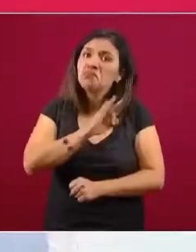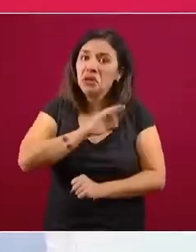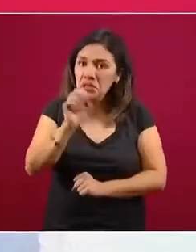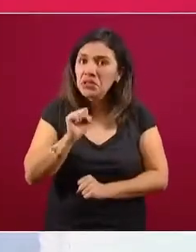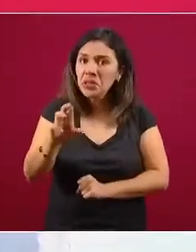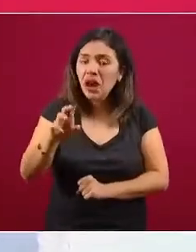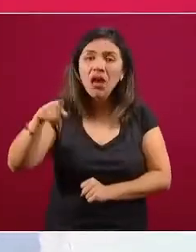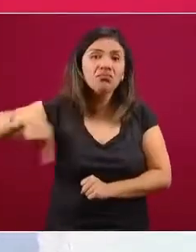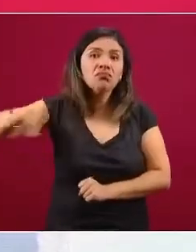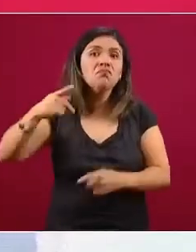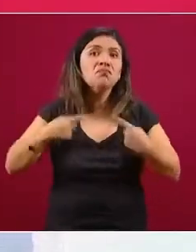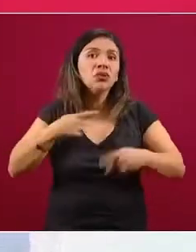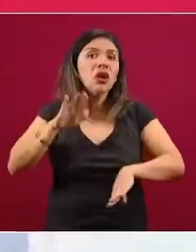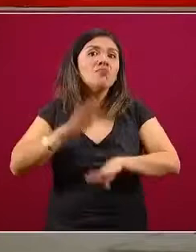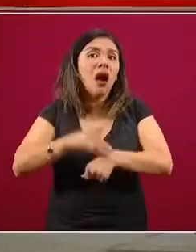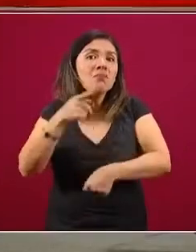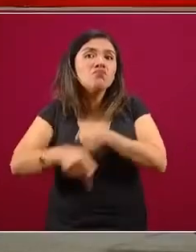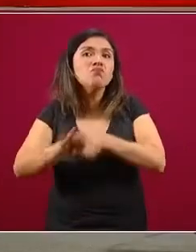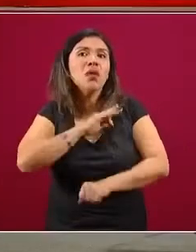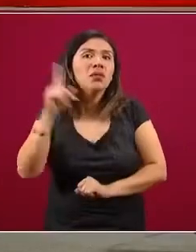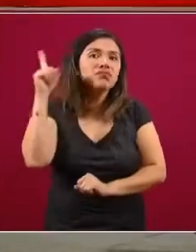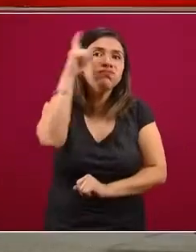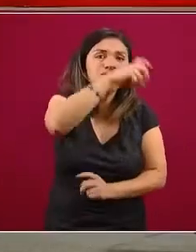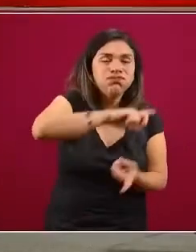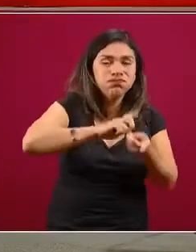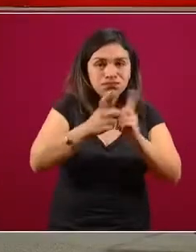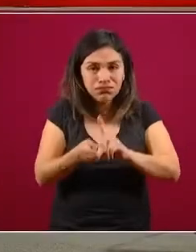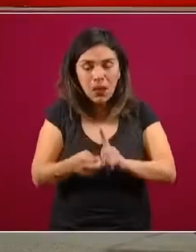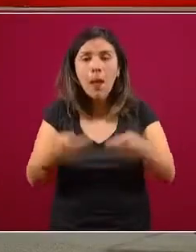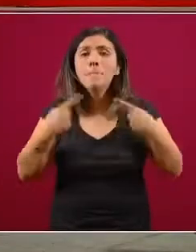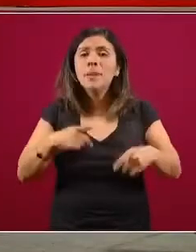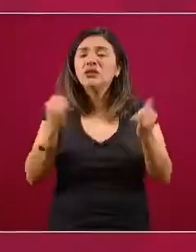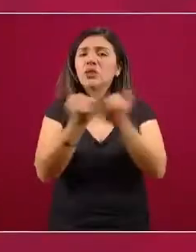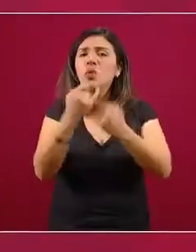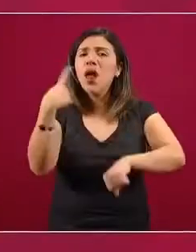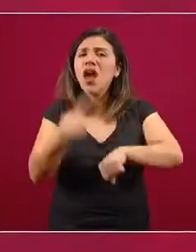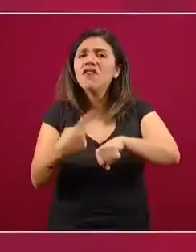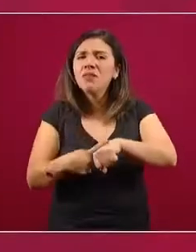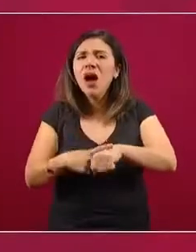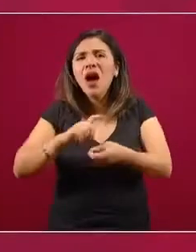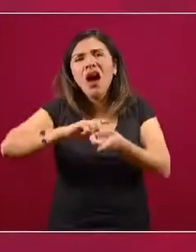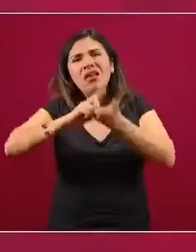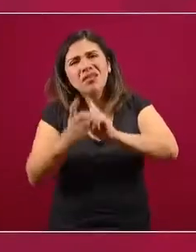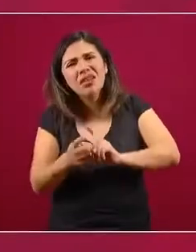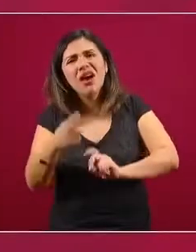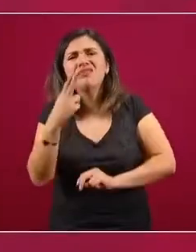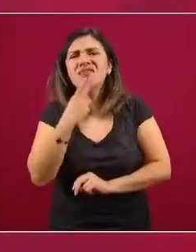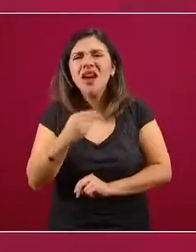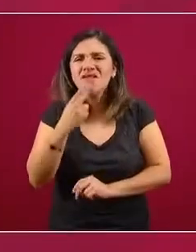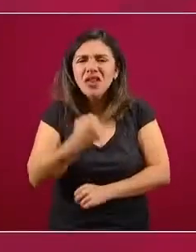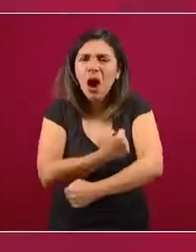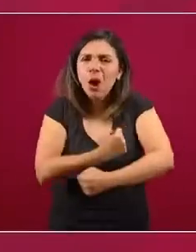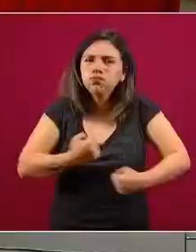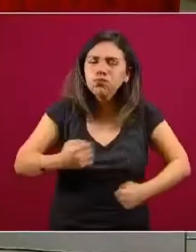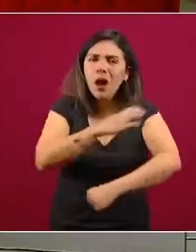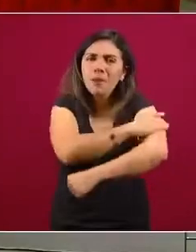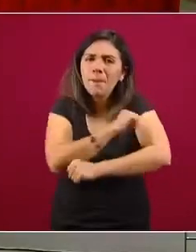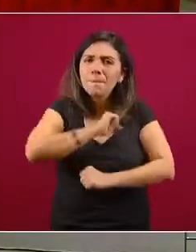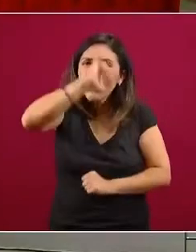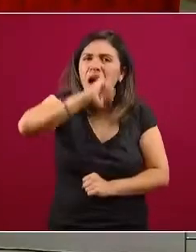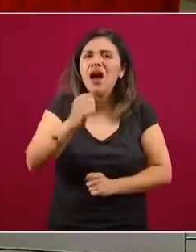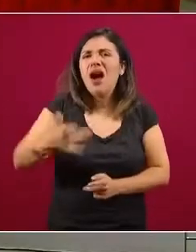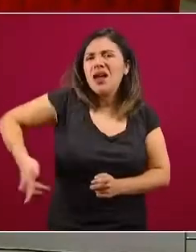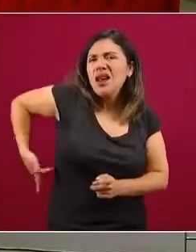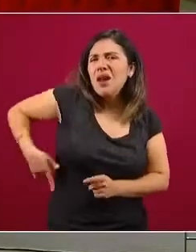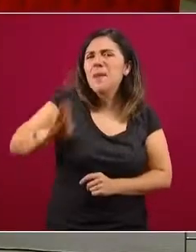probablemente son personas con alto riesgo de complicarse. Lo mismo que personas con enfermedades crónicas, diabetes, obesidad, hipertensión,